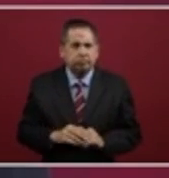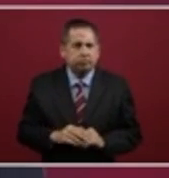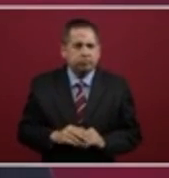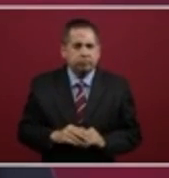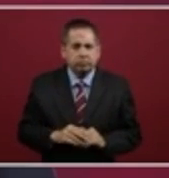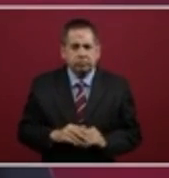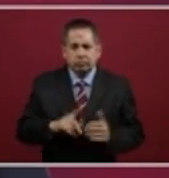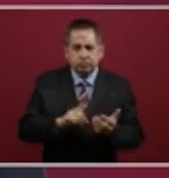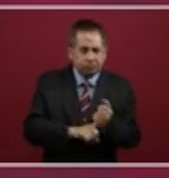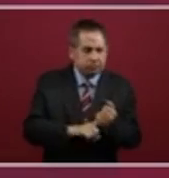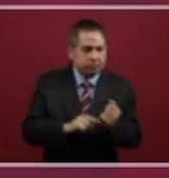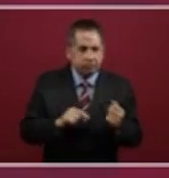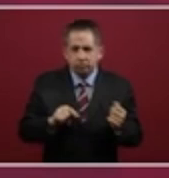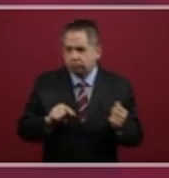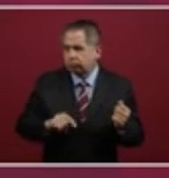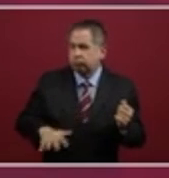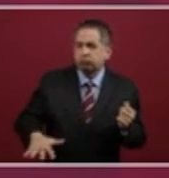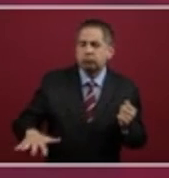abajo,